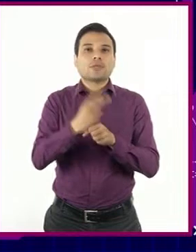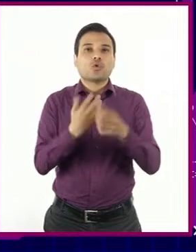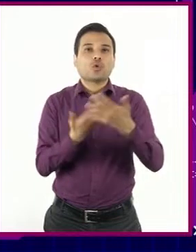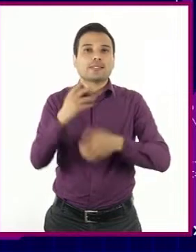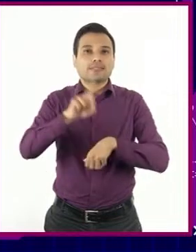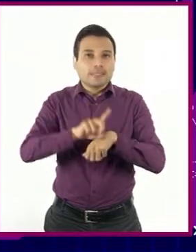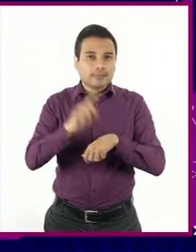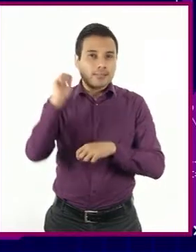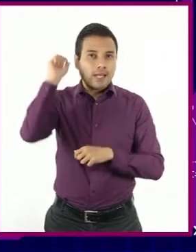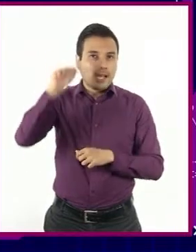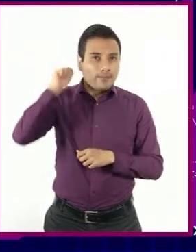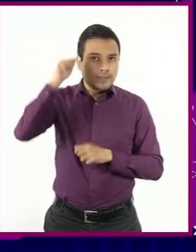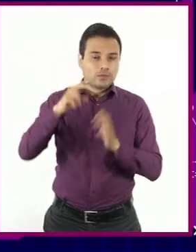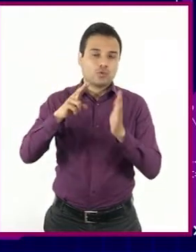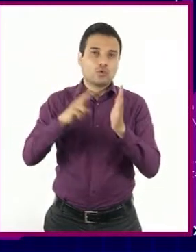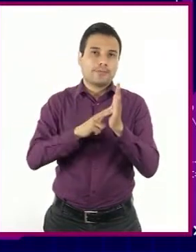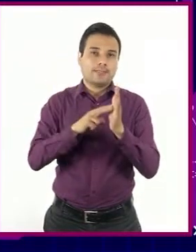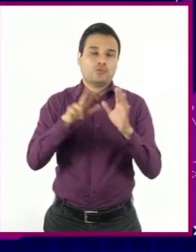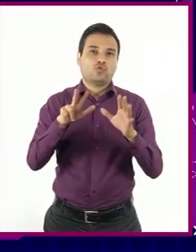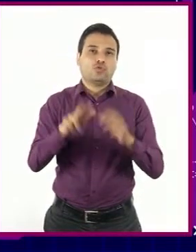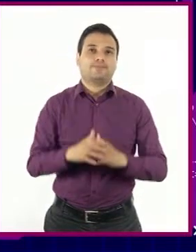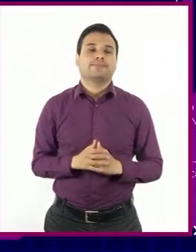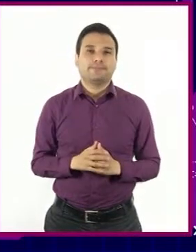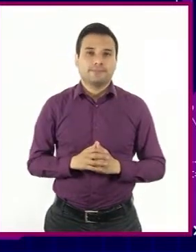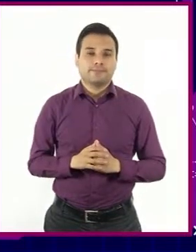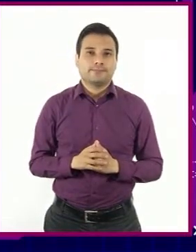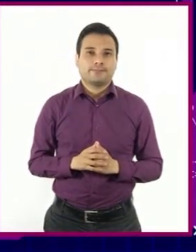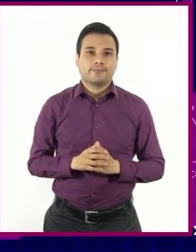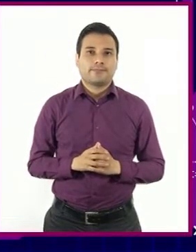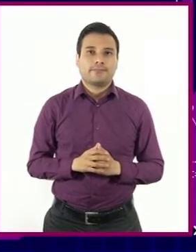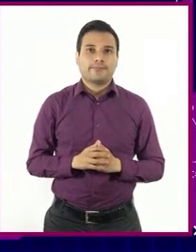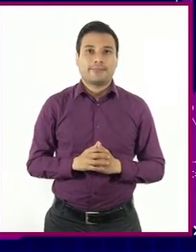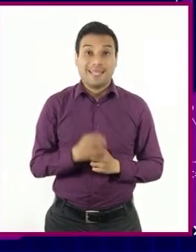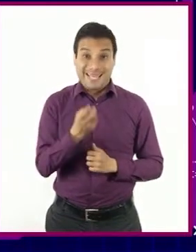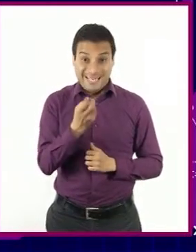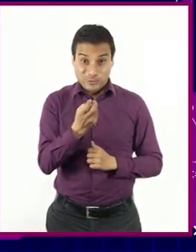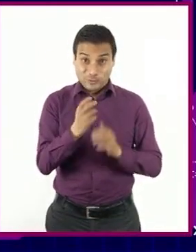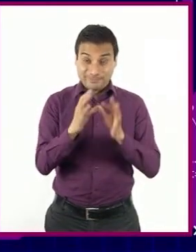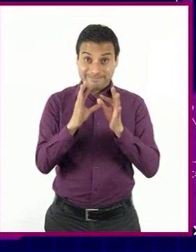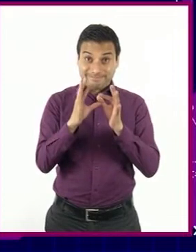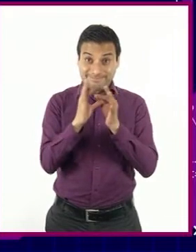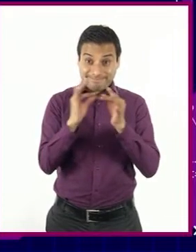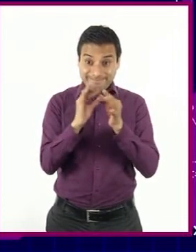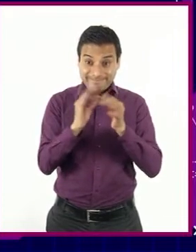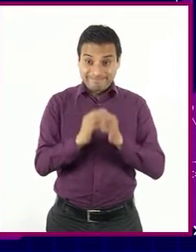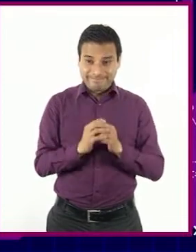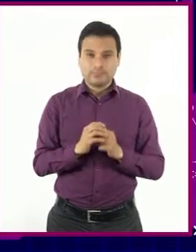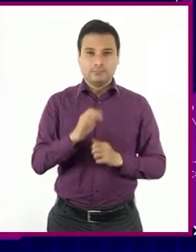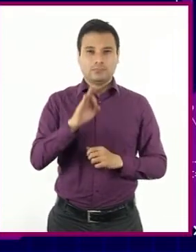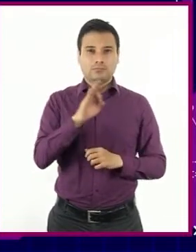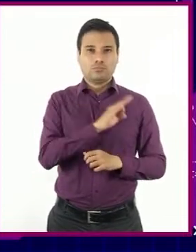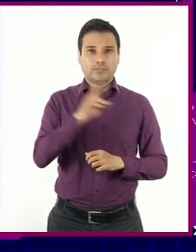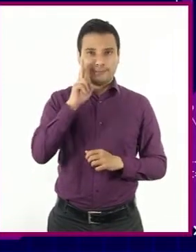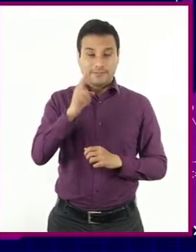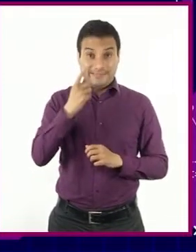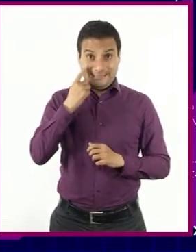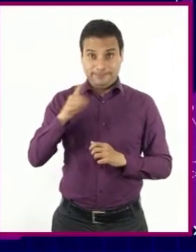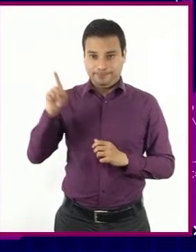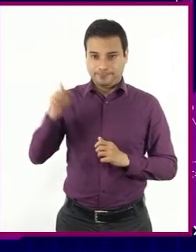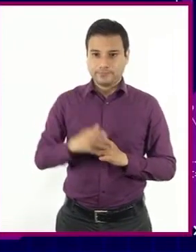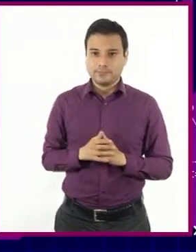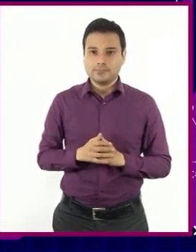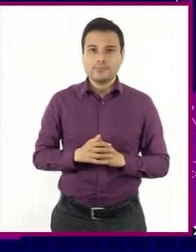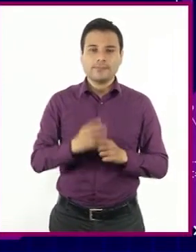de abril de 2018. Con respecto a ese punto de referencia, se puede ver que en la gráfica para la